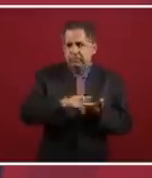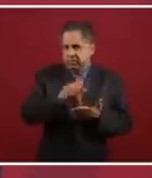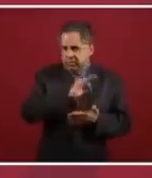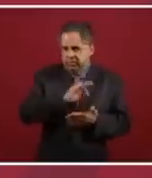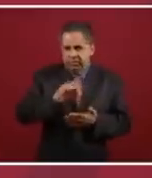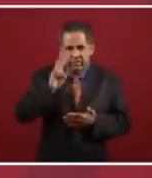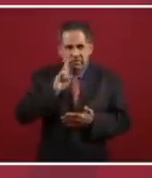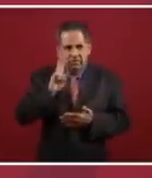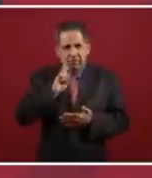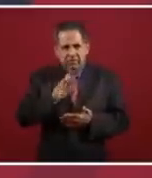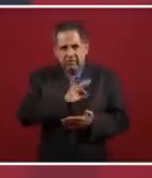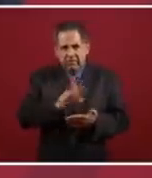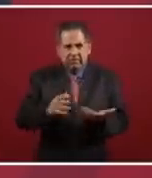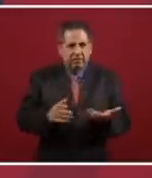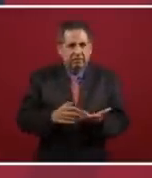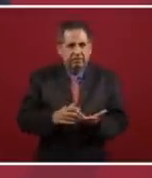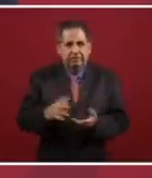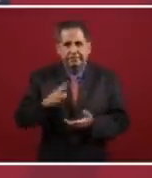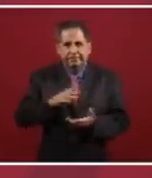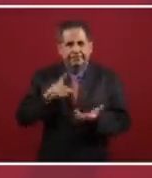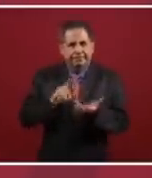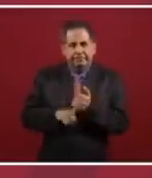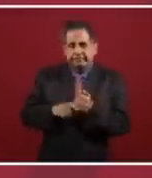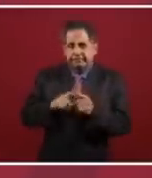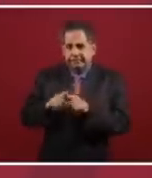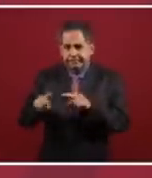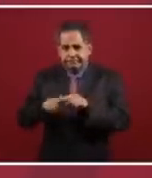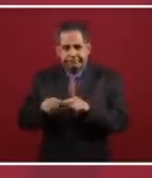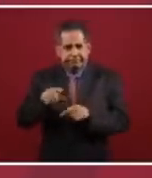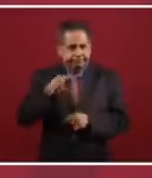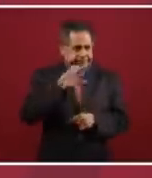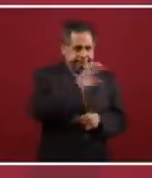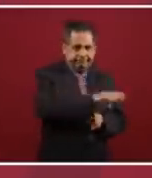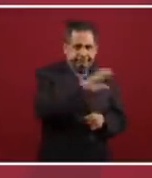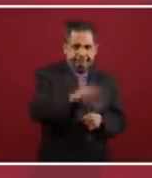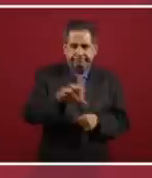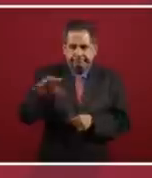capacidad, de modo que vamos a tener un sistema aeroportuario